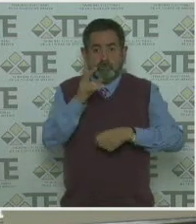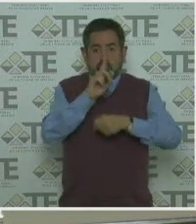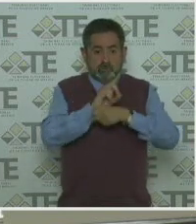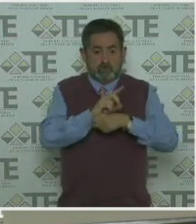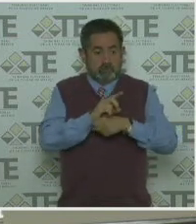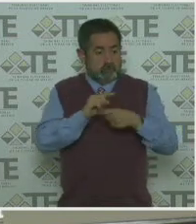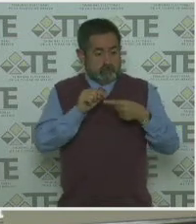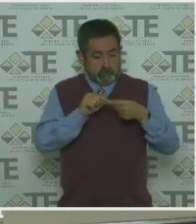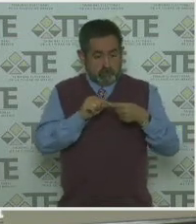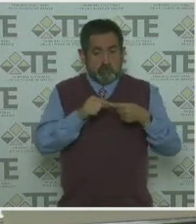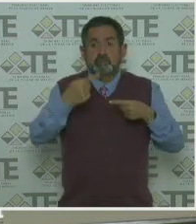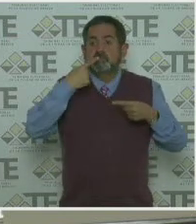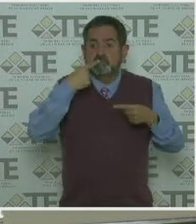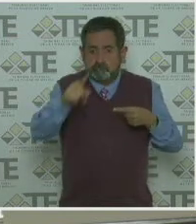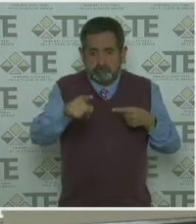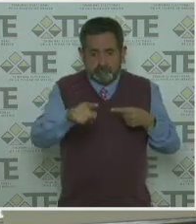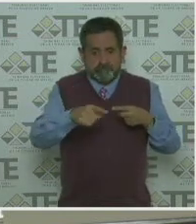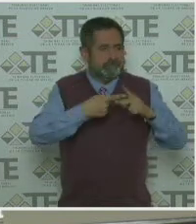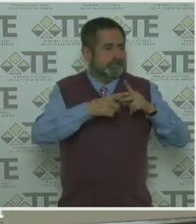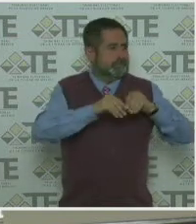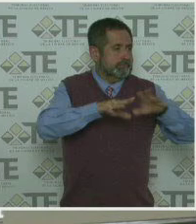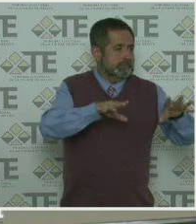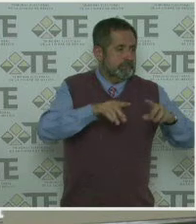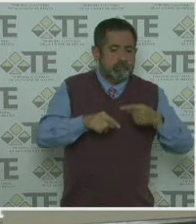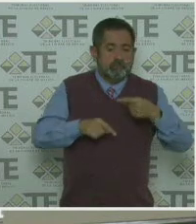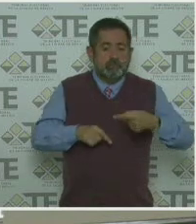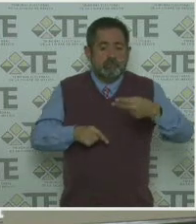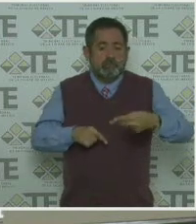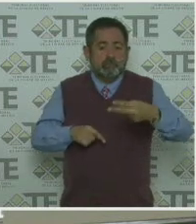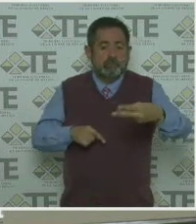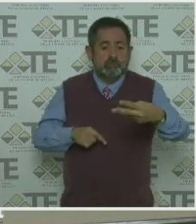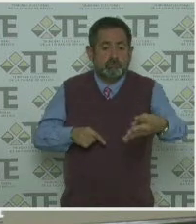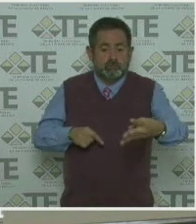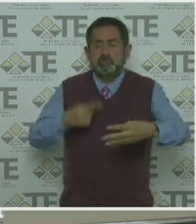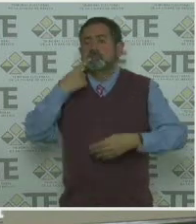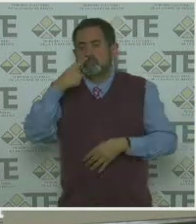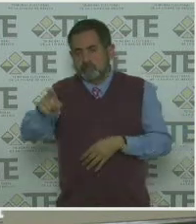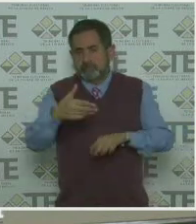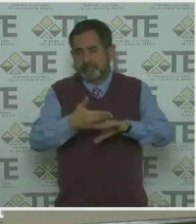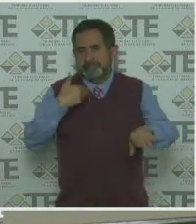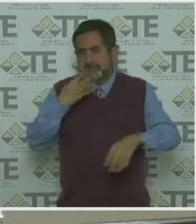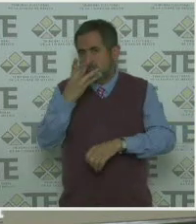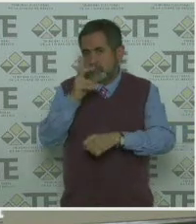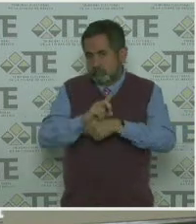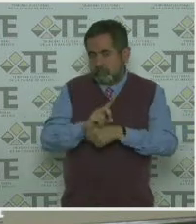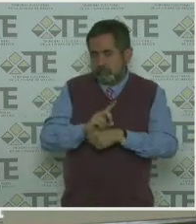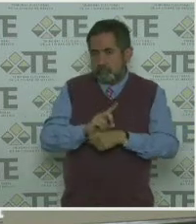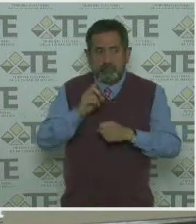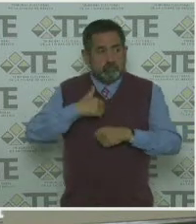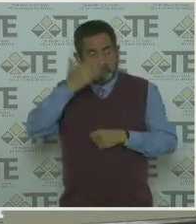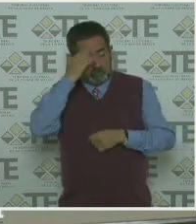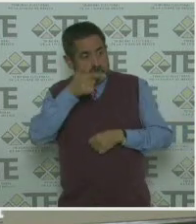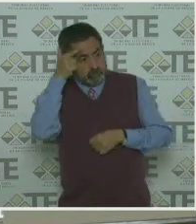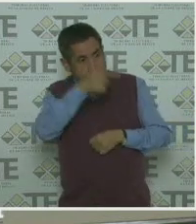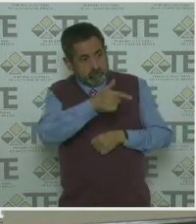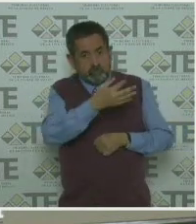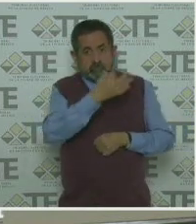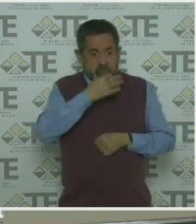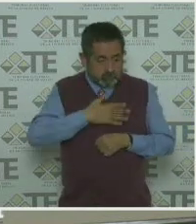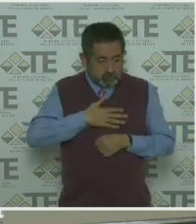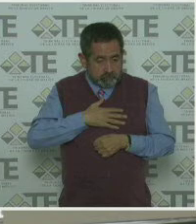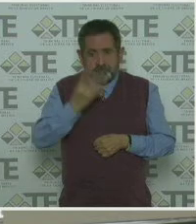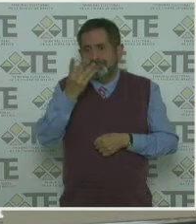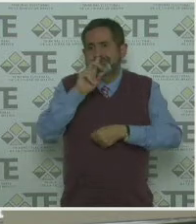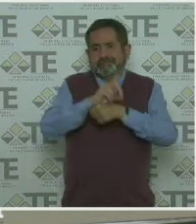a partir del día siguiente a aquel en que la parte actora haya tenido conocimiento del acto o resolución impugnado o se hubiese notificado de conformidad